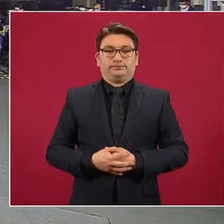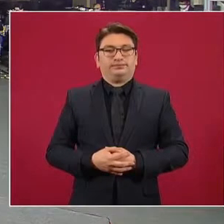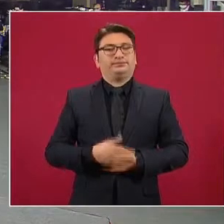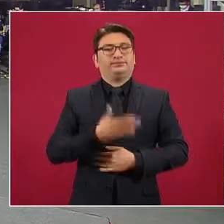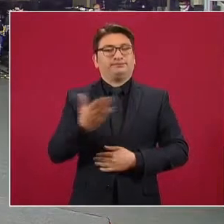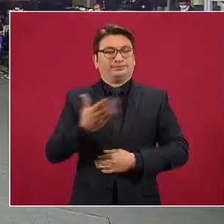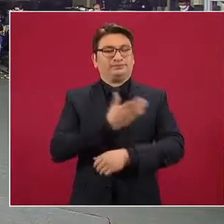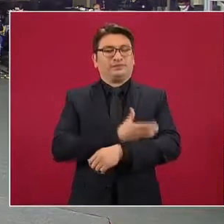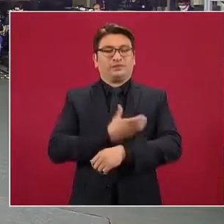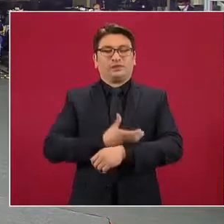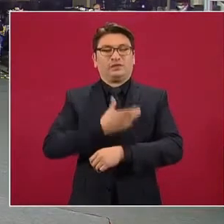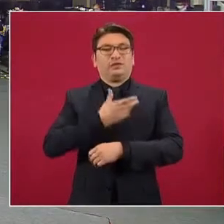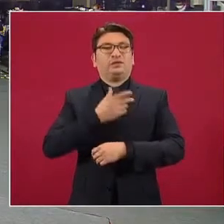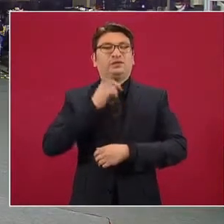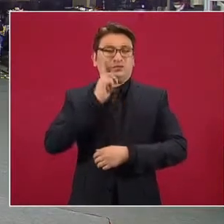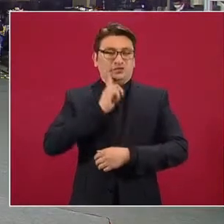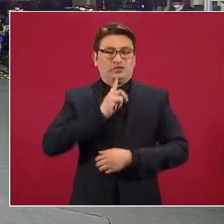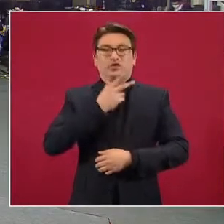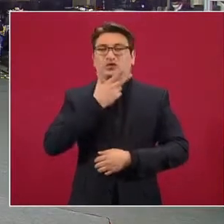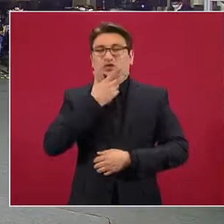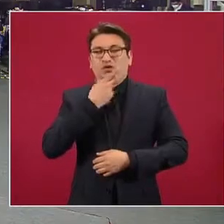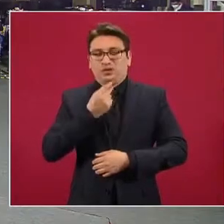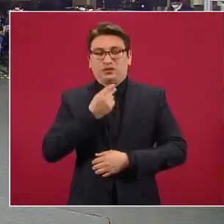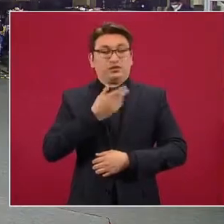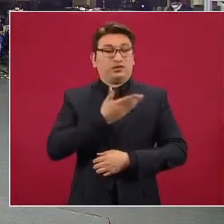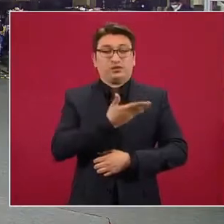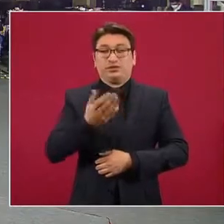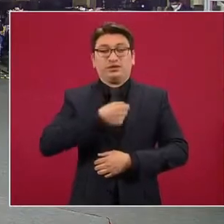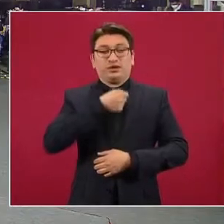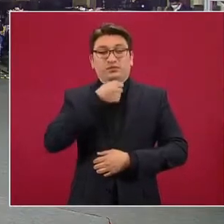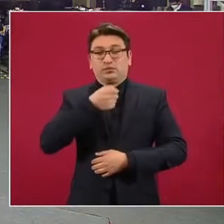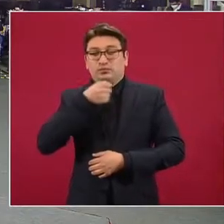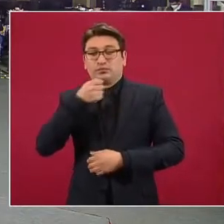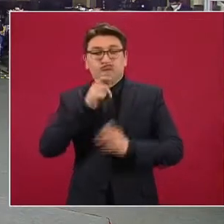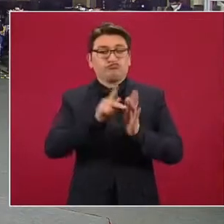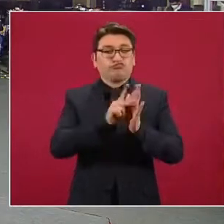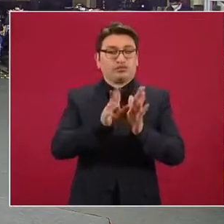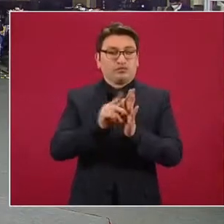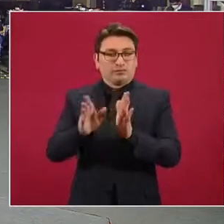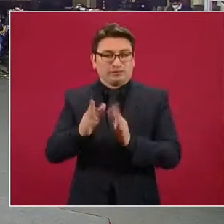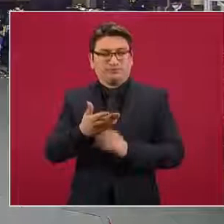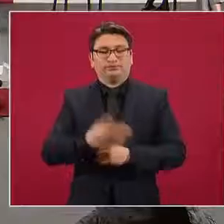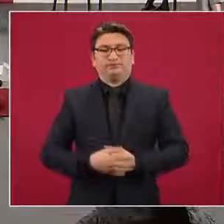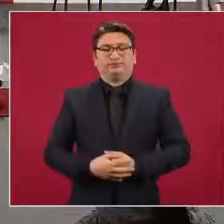Compañeras y compañeros reporteros, periodistas,